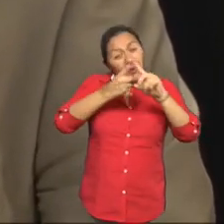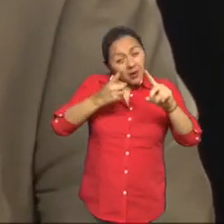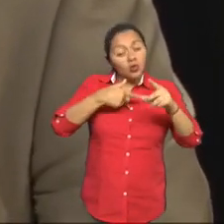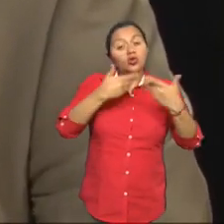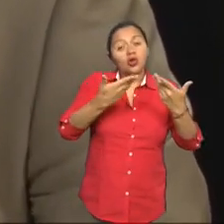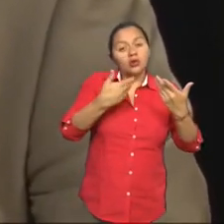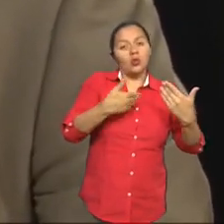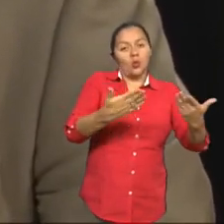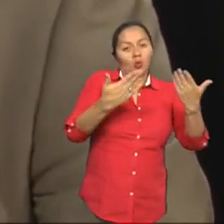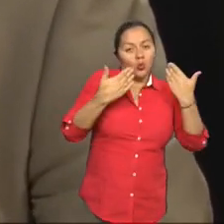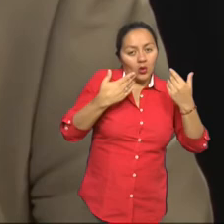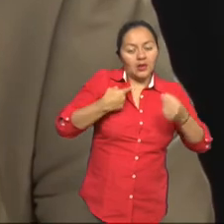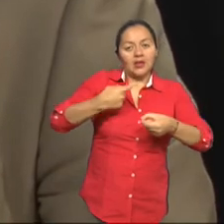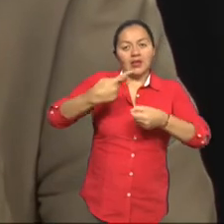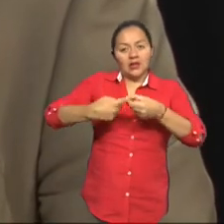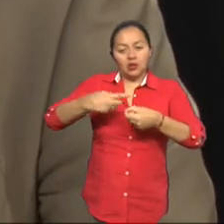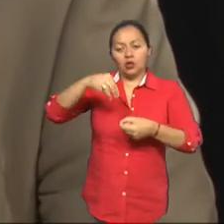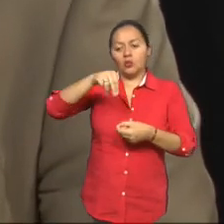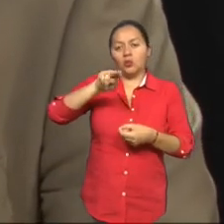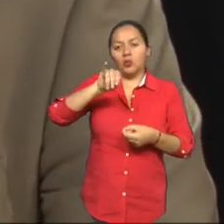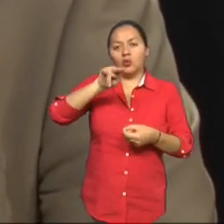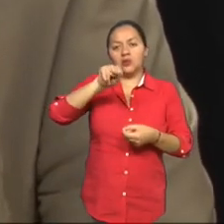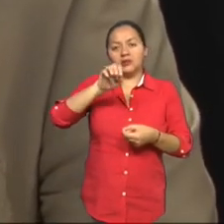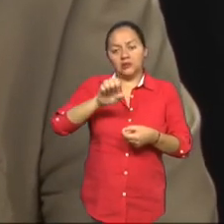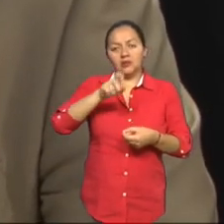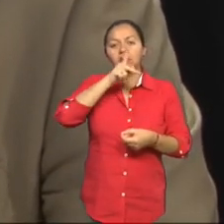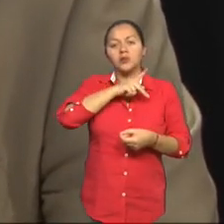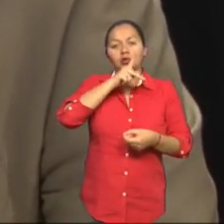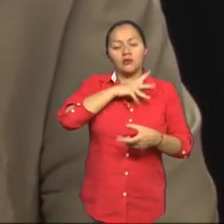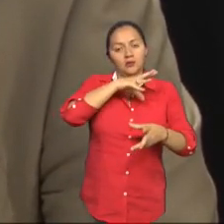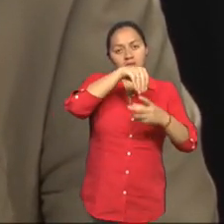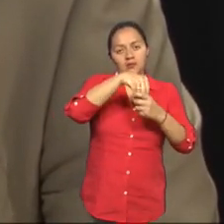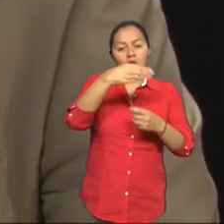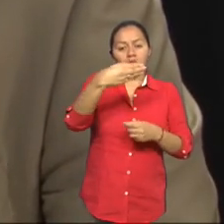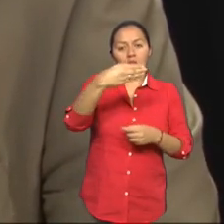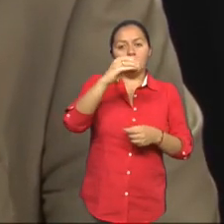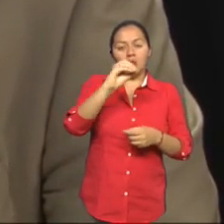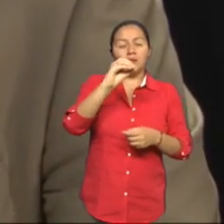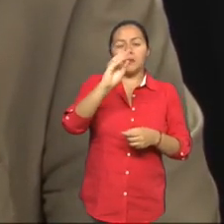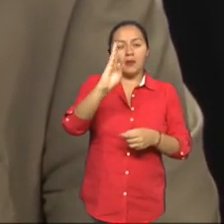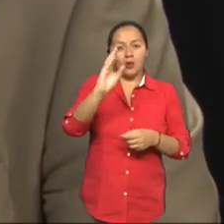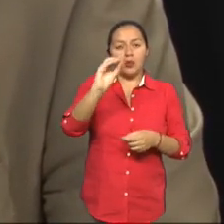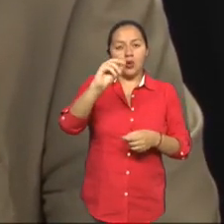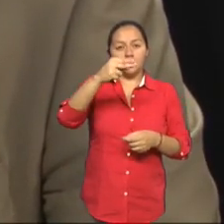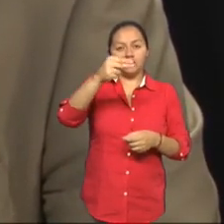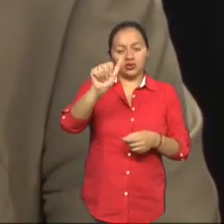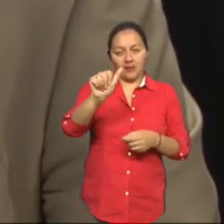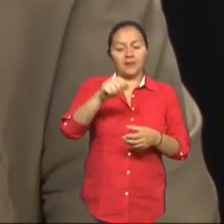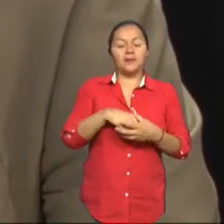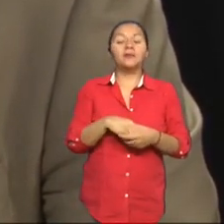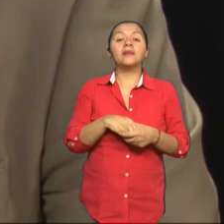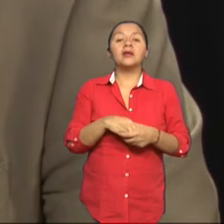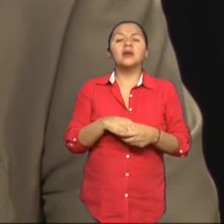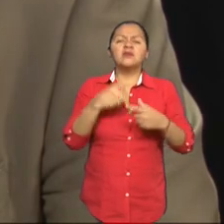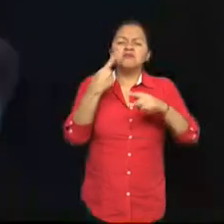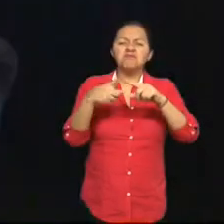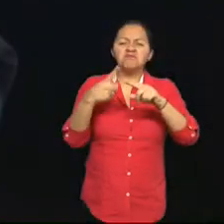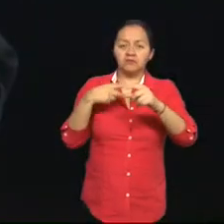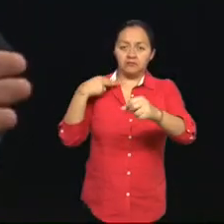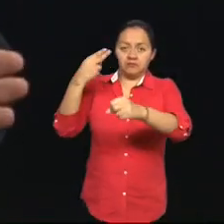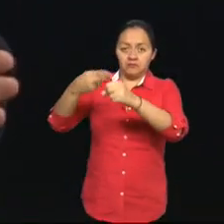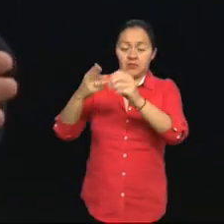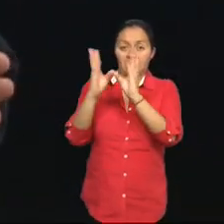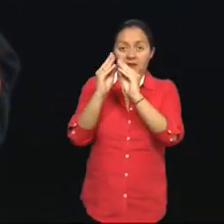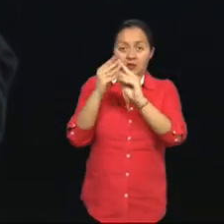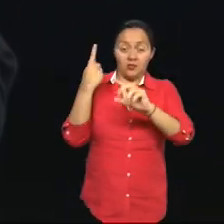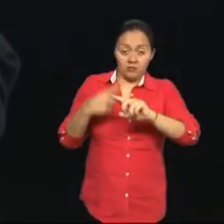Guayaquil, Quito, Muisne y Puerto Viejo, el deporte de Bocha se está practicando. Byron, hemos participado en varios eventos y hemos visto la